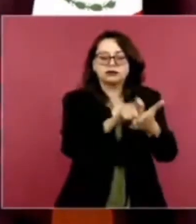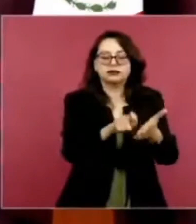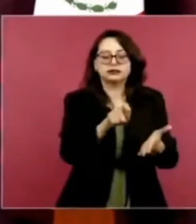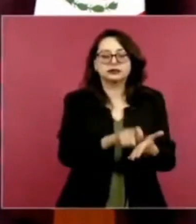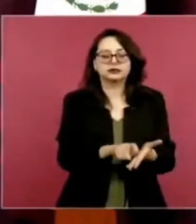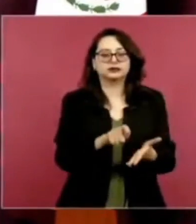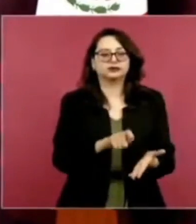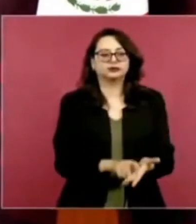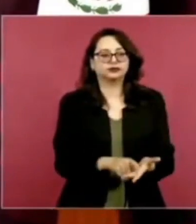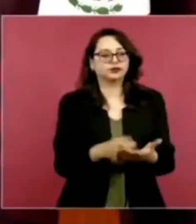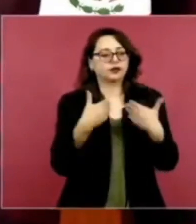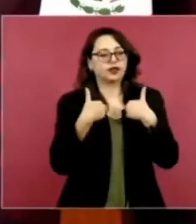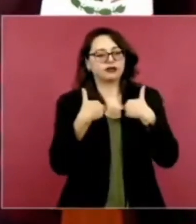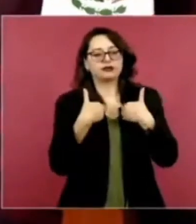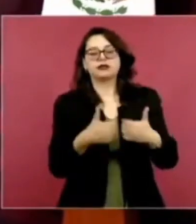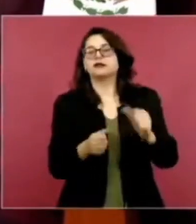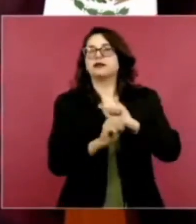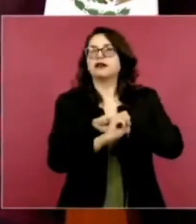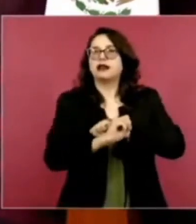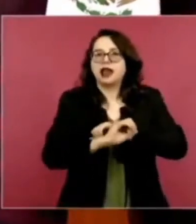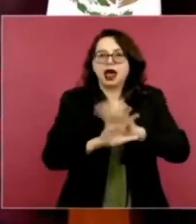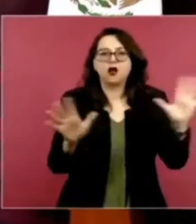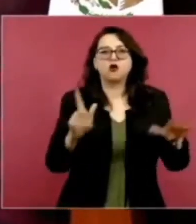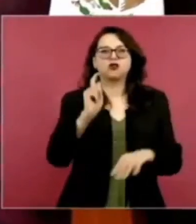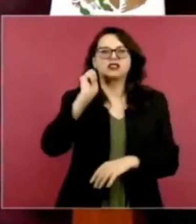la política,